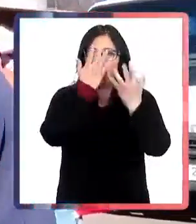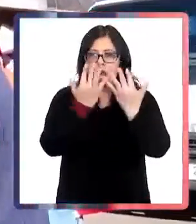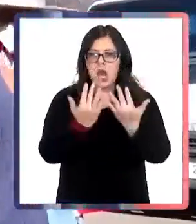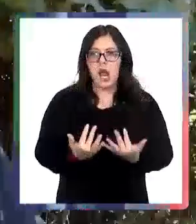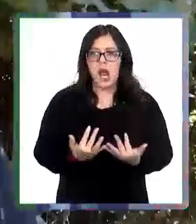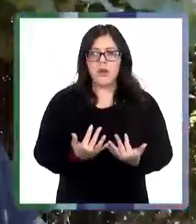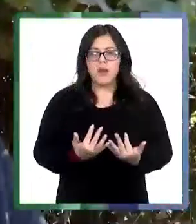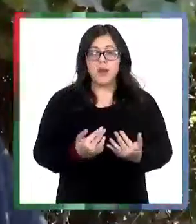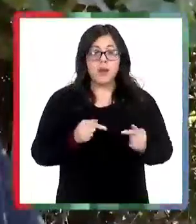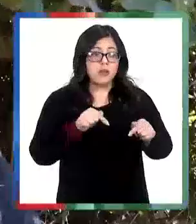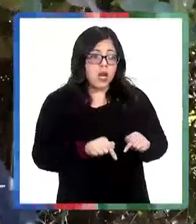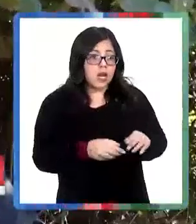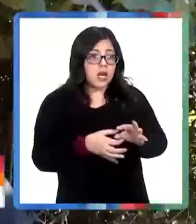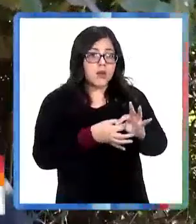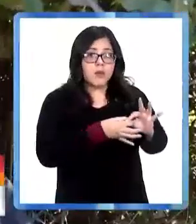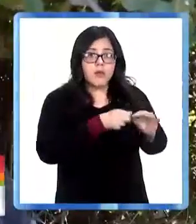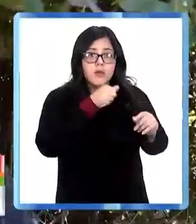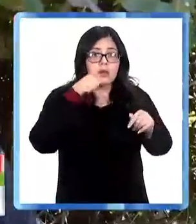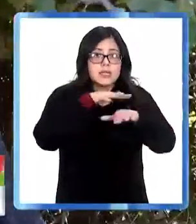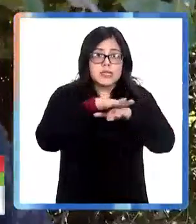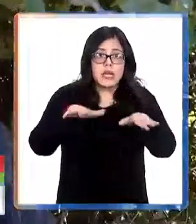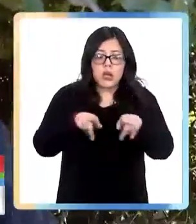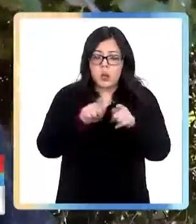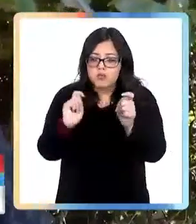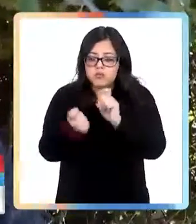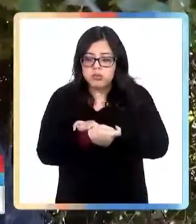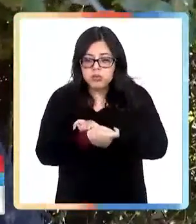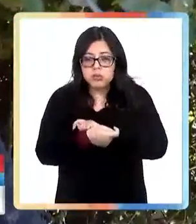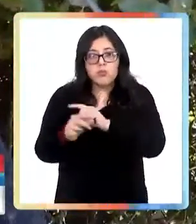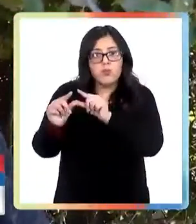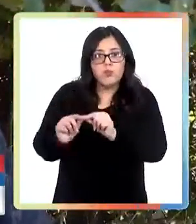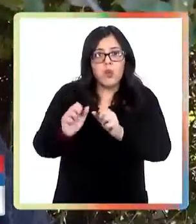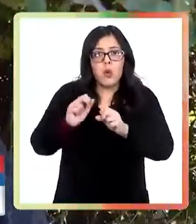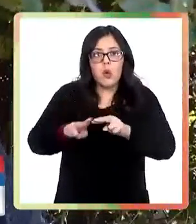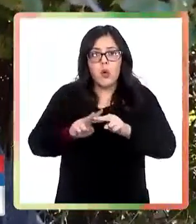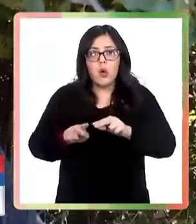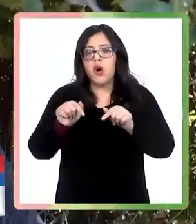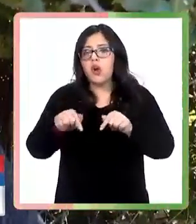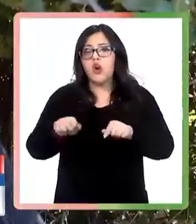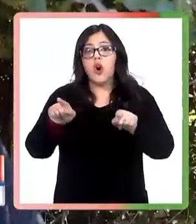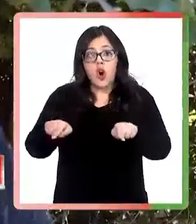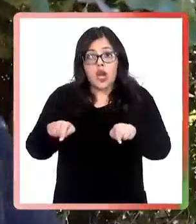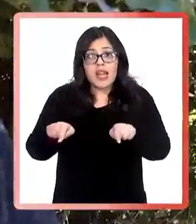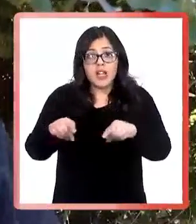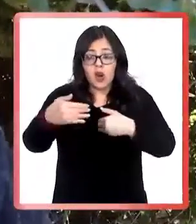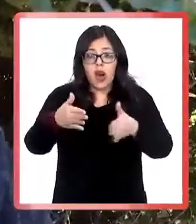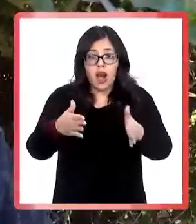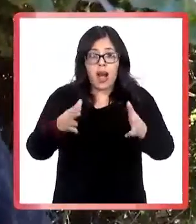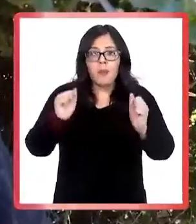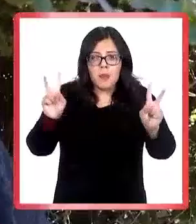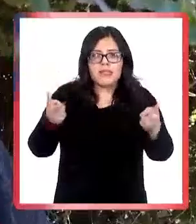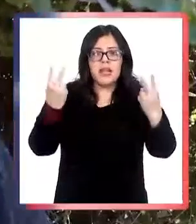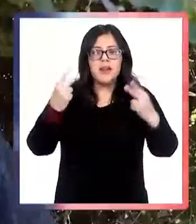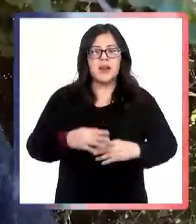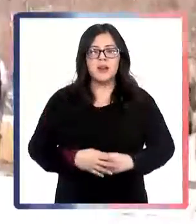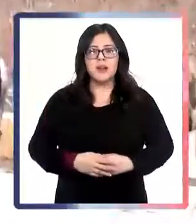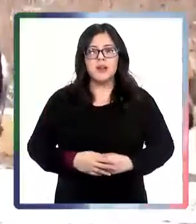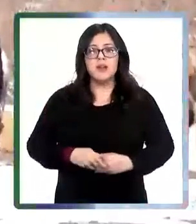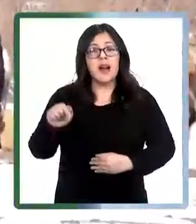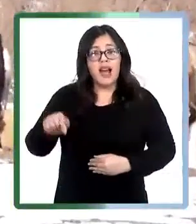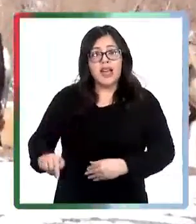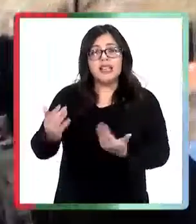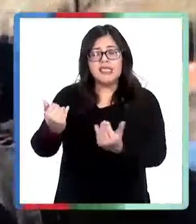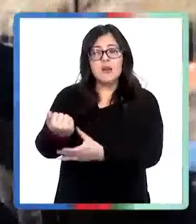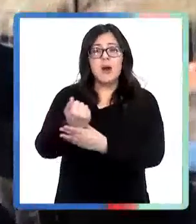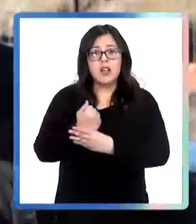nieve también. Sí, así con la sequía y con el invierno también la sufren buen poco. Pero no, con estos farditos ya tenemos para